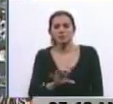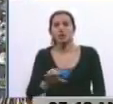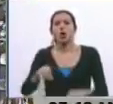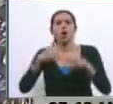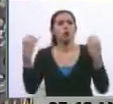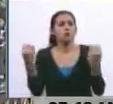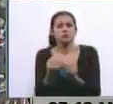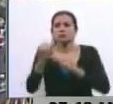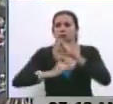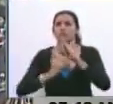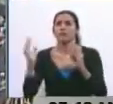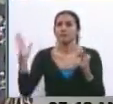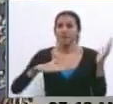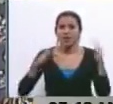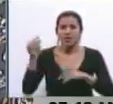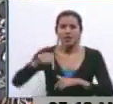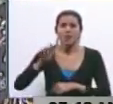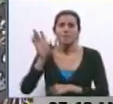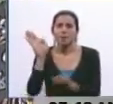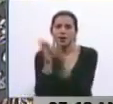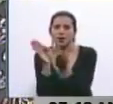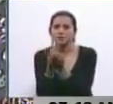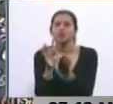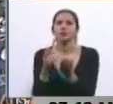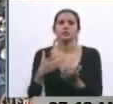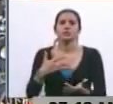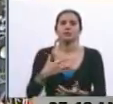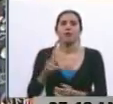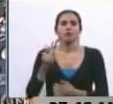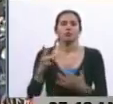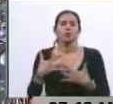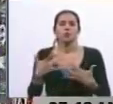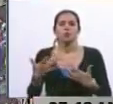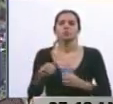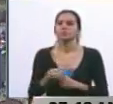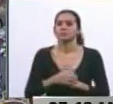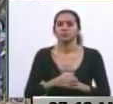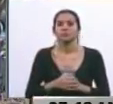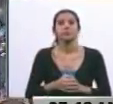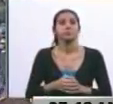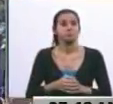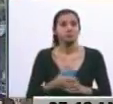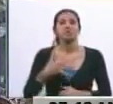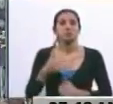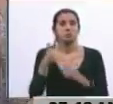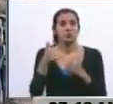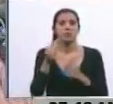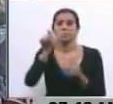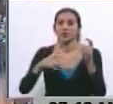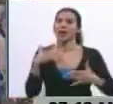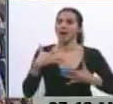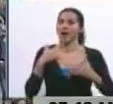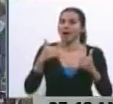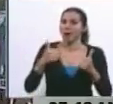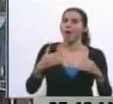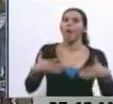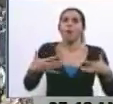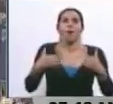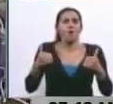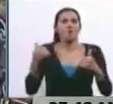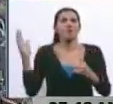organizaciones internacionales, a sentir a Venezuela, era muy agradable. O sea, la gente sentía qué bueno que viene